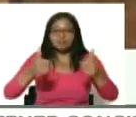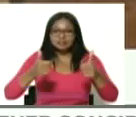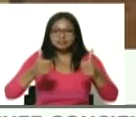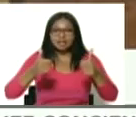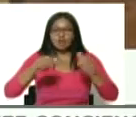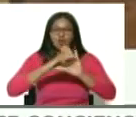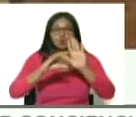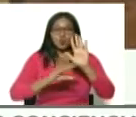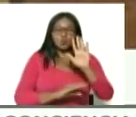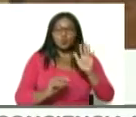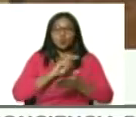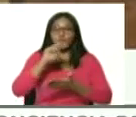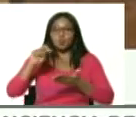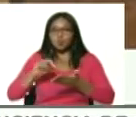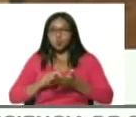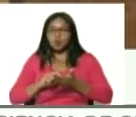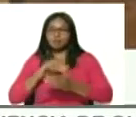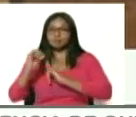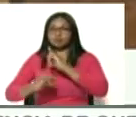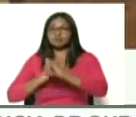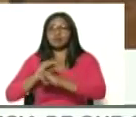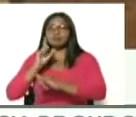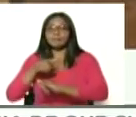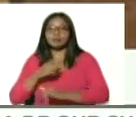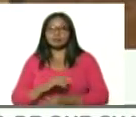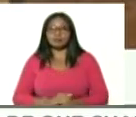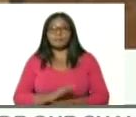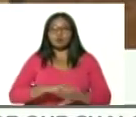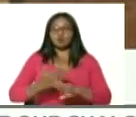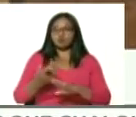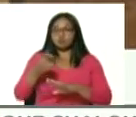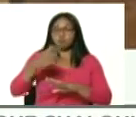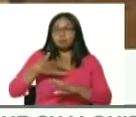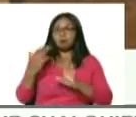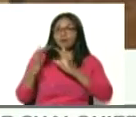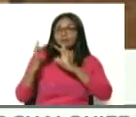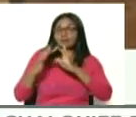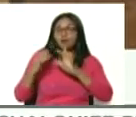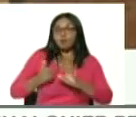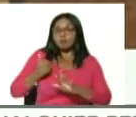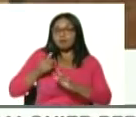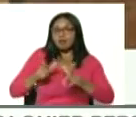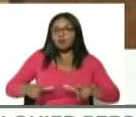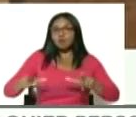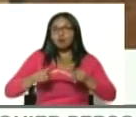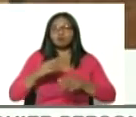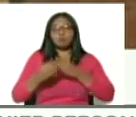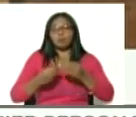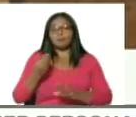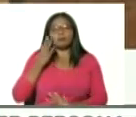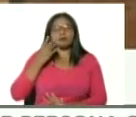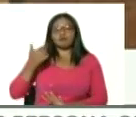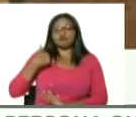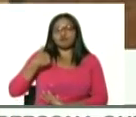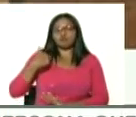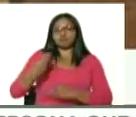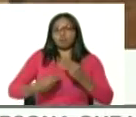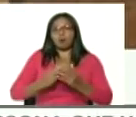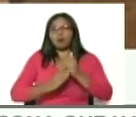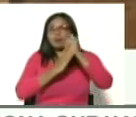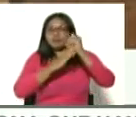los cursos nacionales e internacionales, porque usted podrá conectarse. ¿Cómo hago yo, como